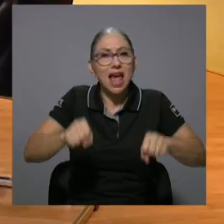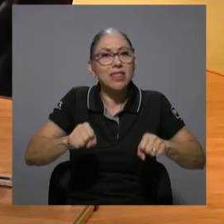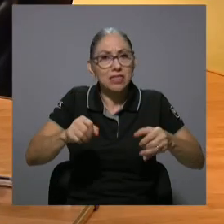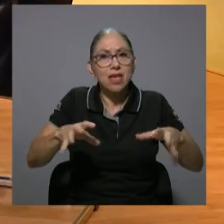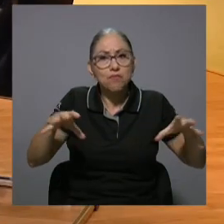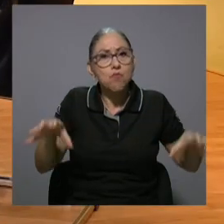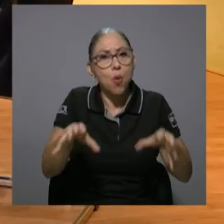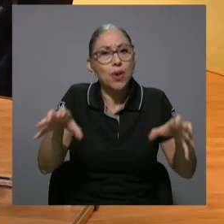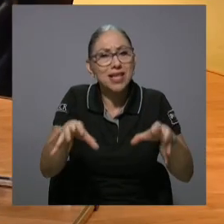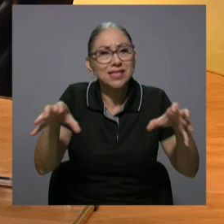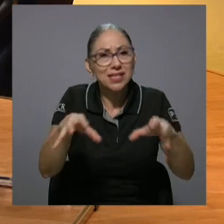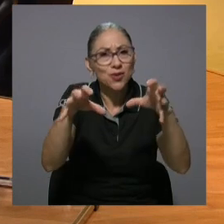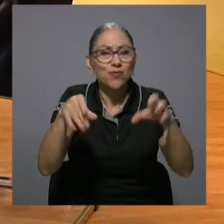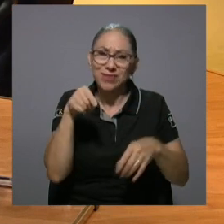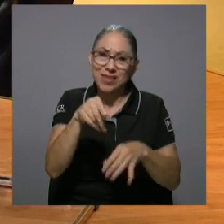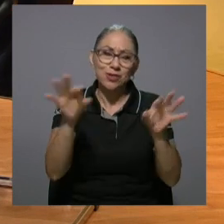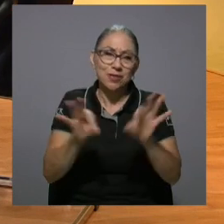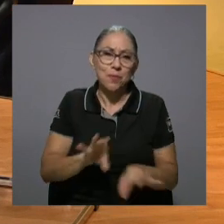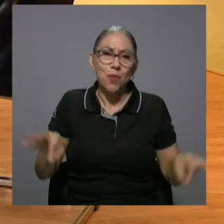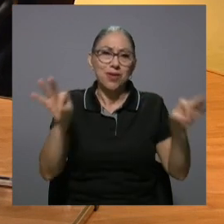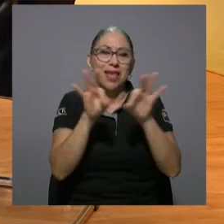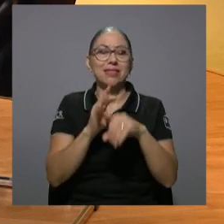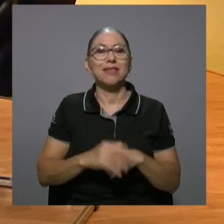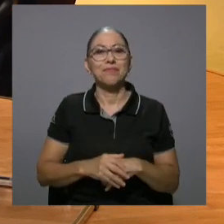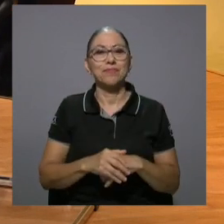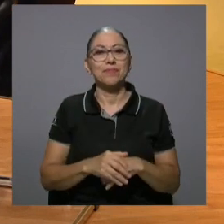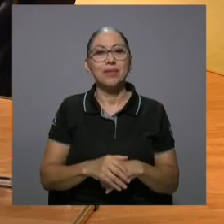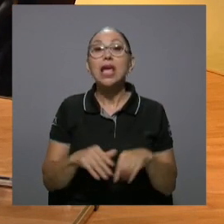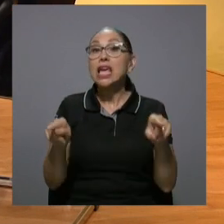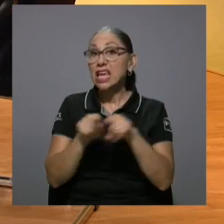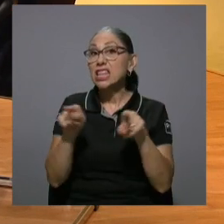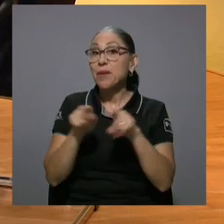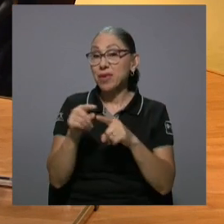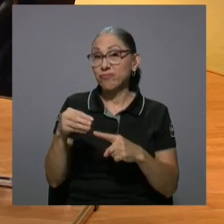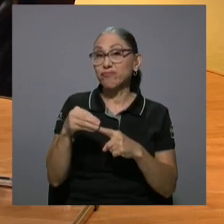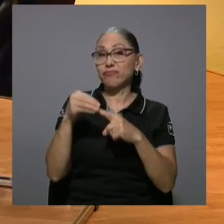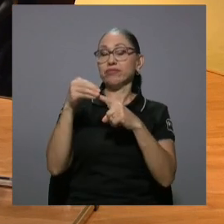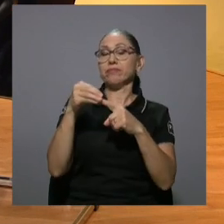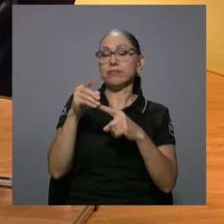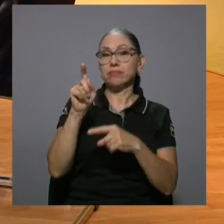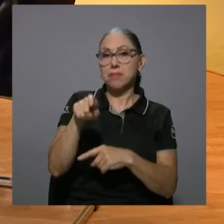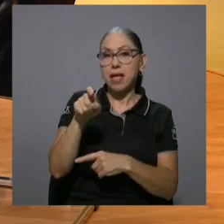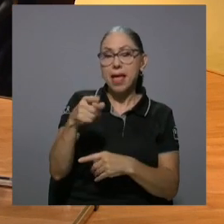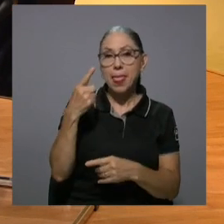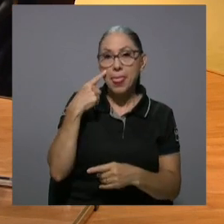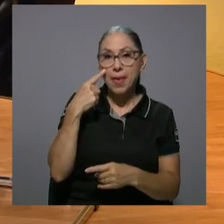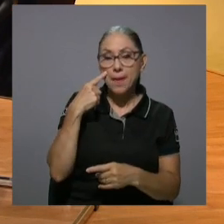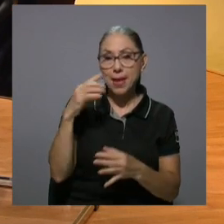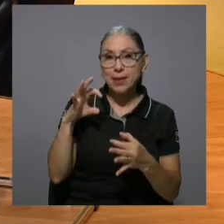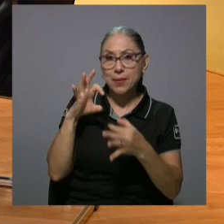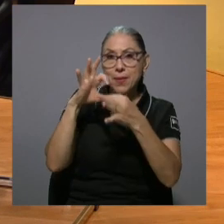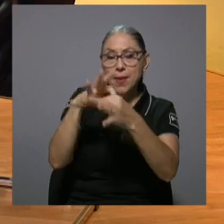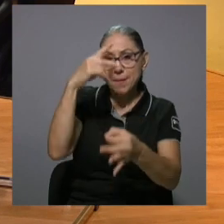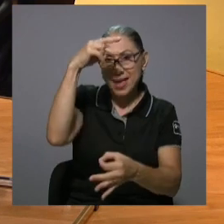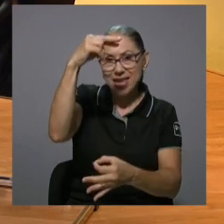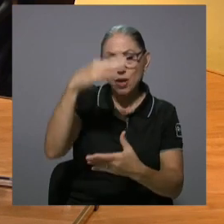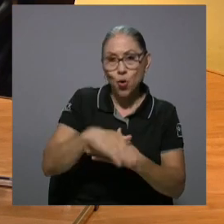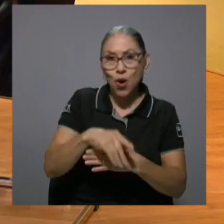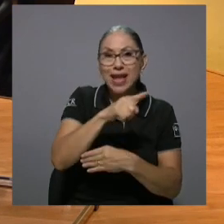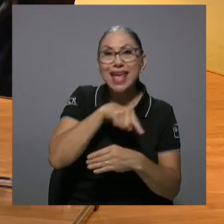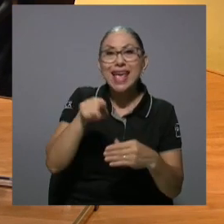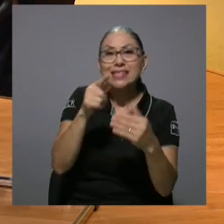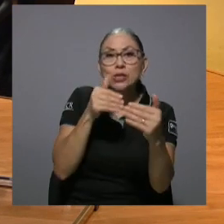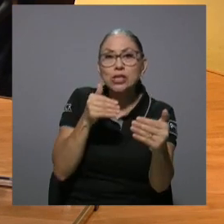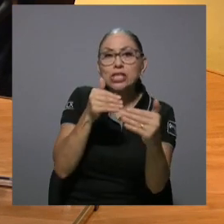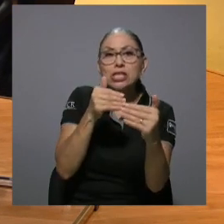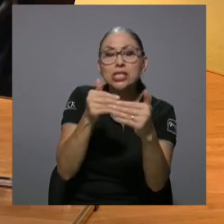que eso es importante. Y luego, algo que es muy importante también considerar en relación con México es su vecindad con Estados